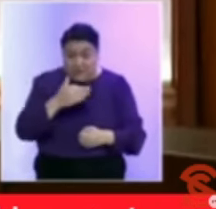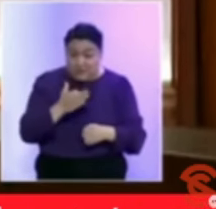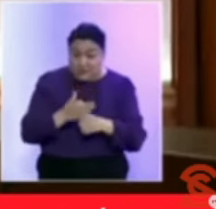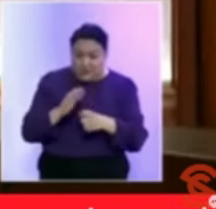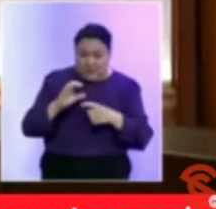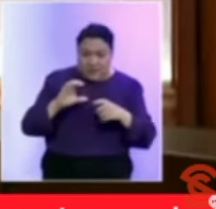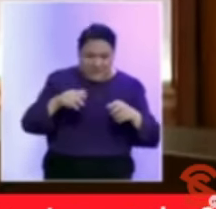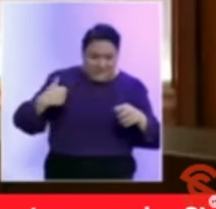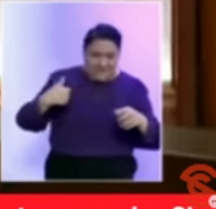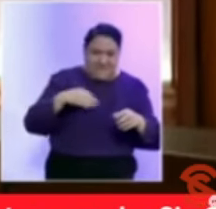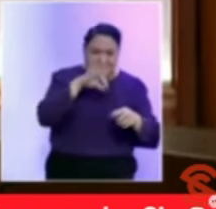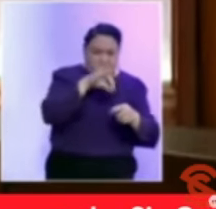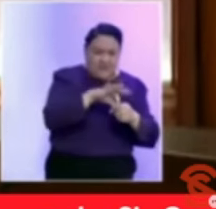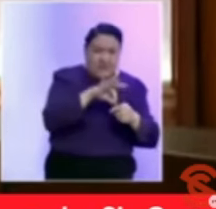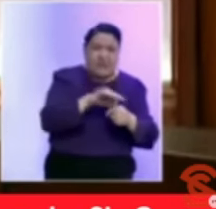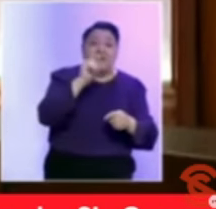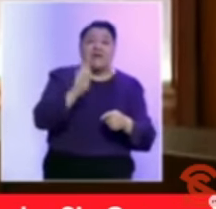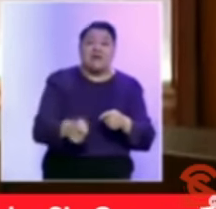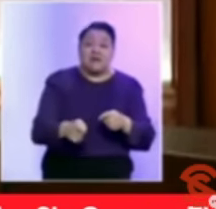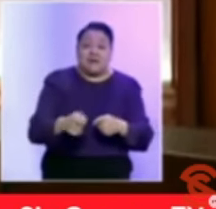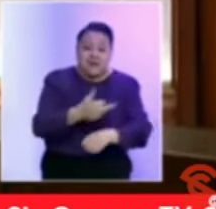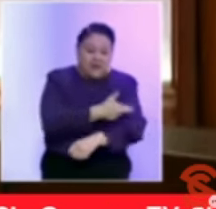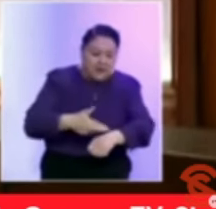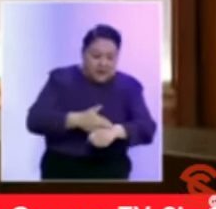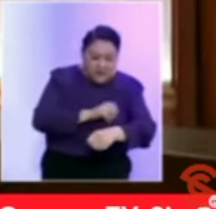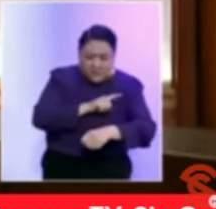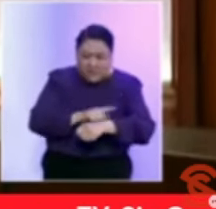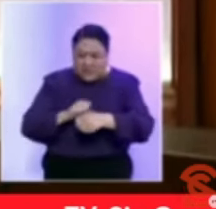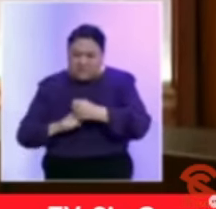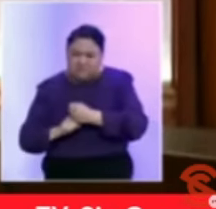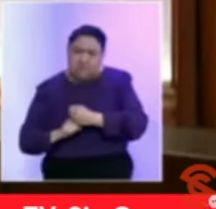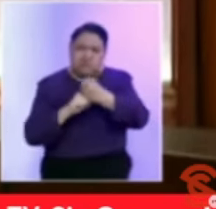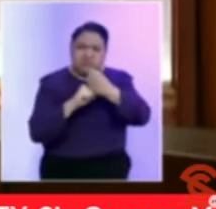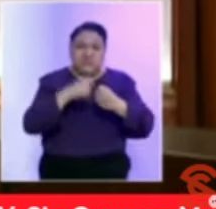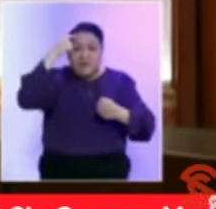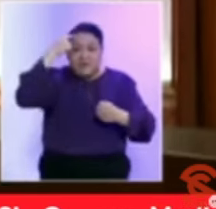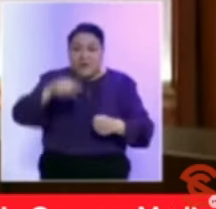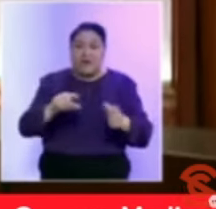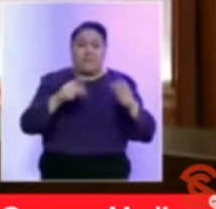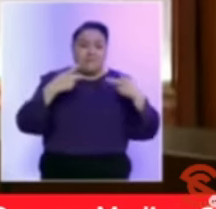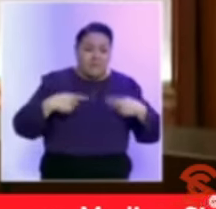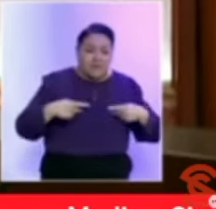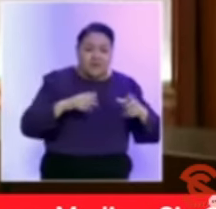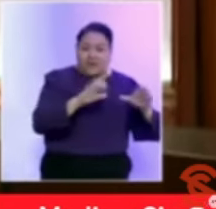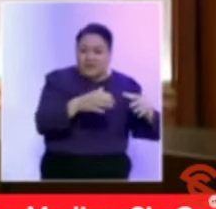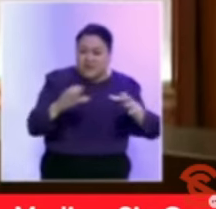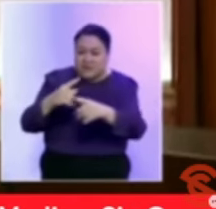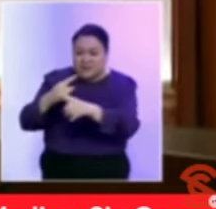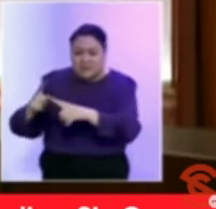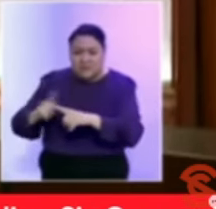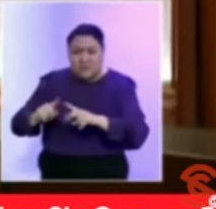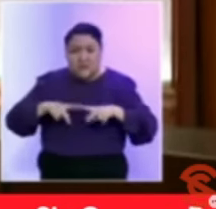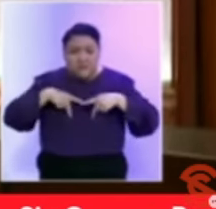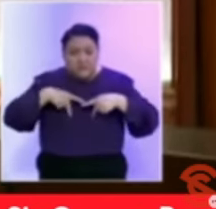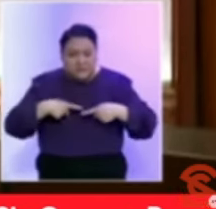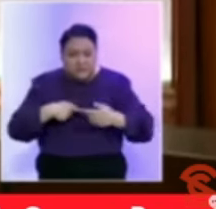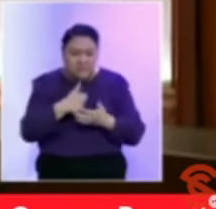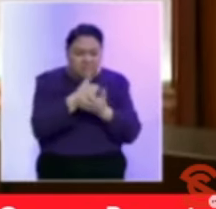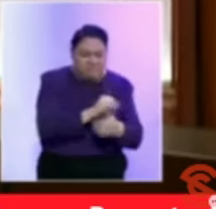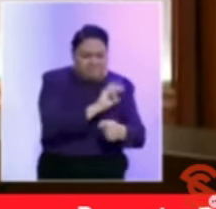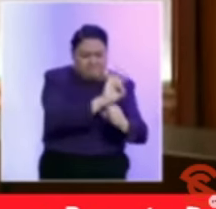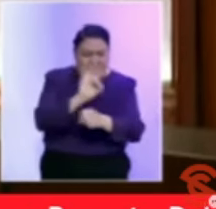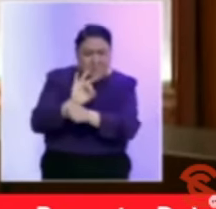comisios se ampliaron las acciones afirmativas para personas y grupos en situación de vulnerabilidad